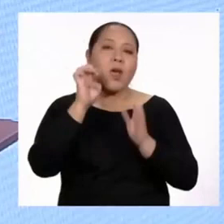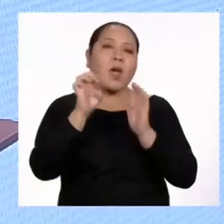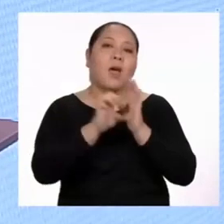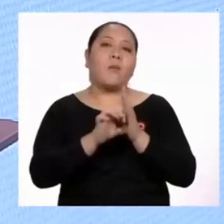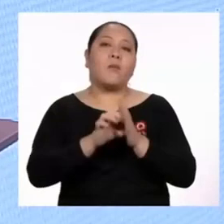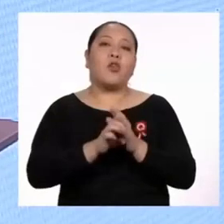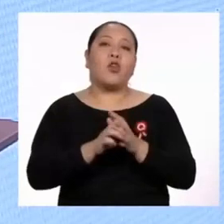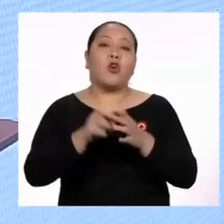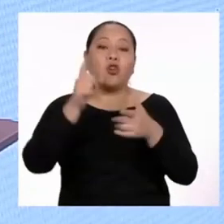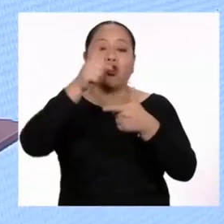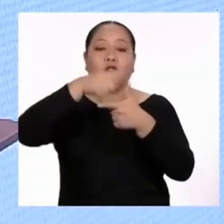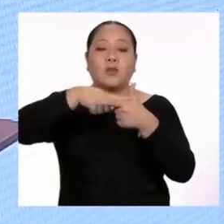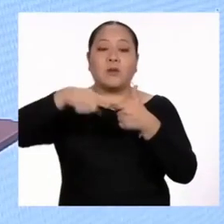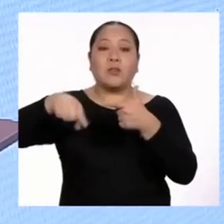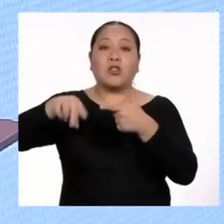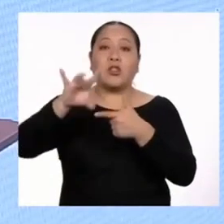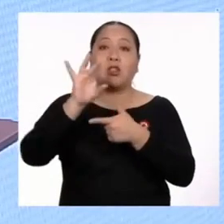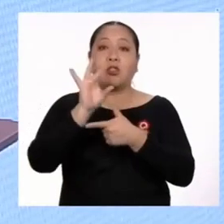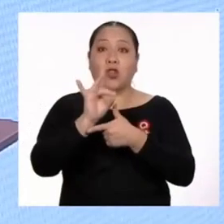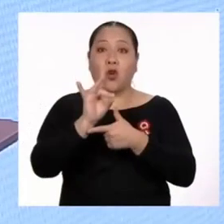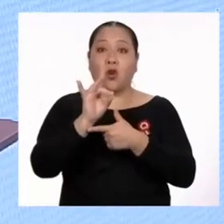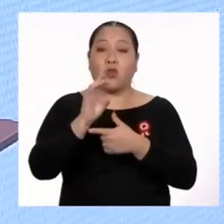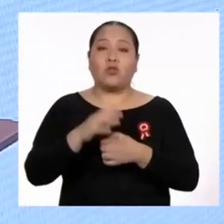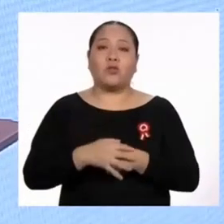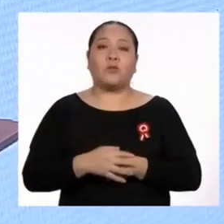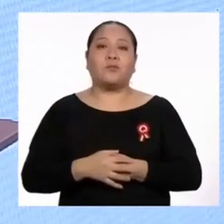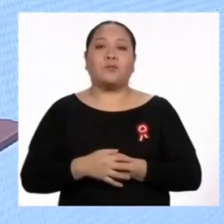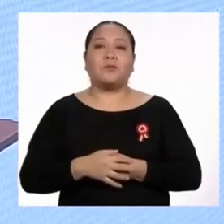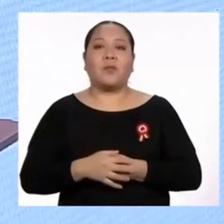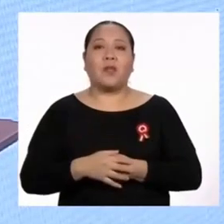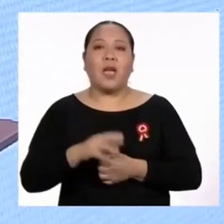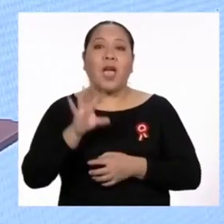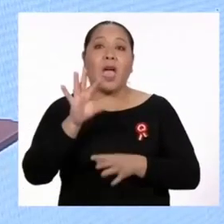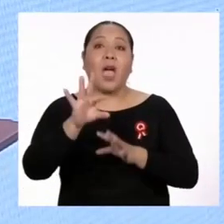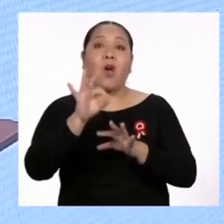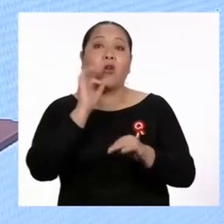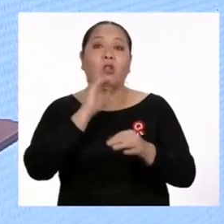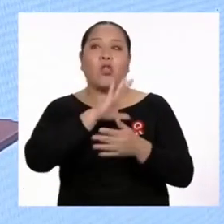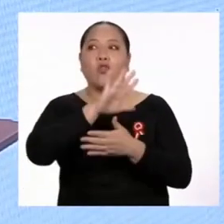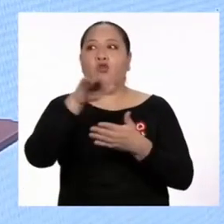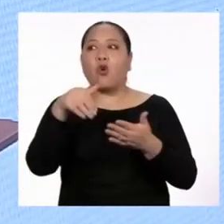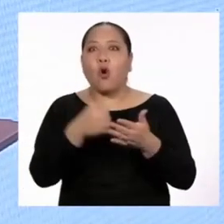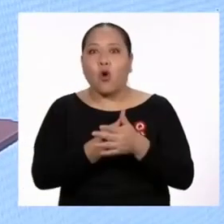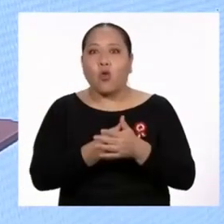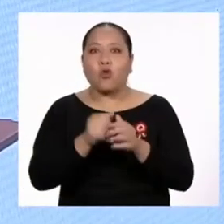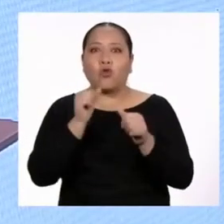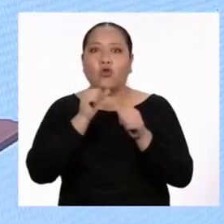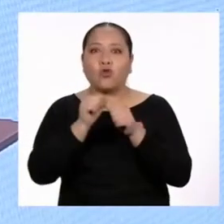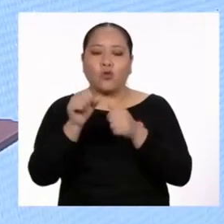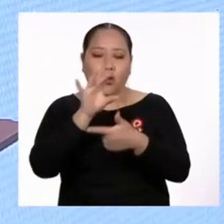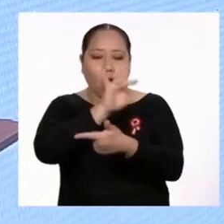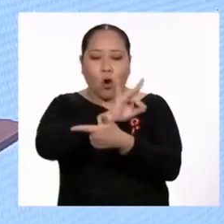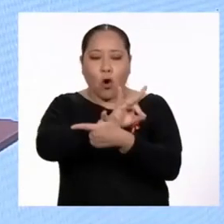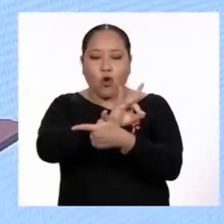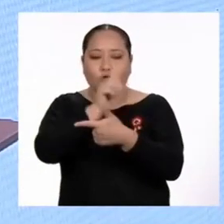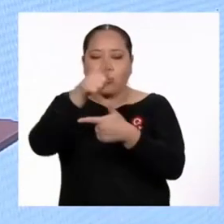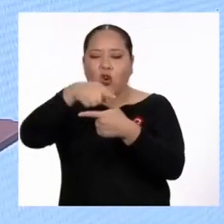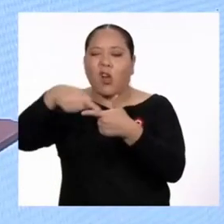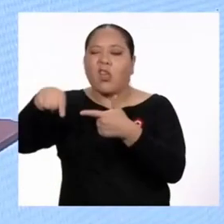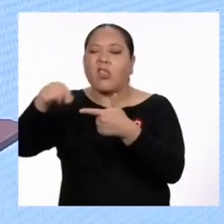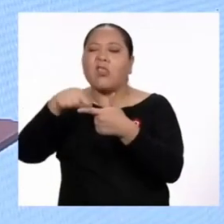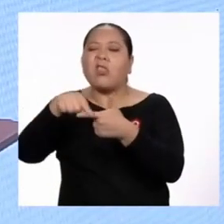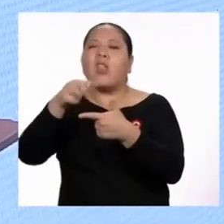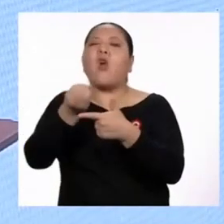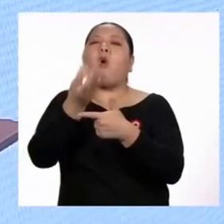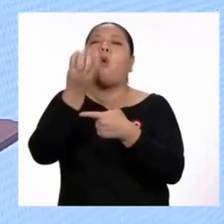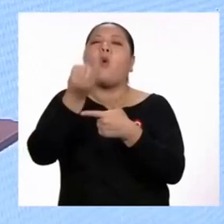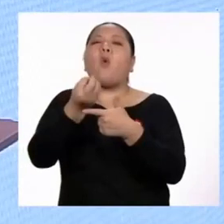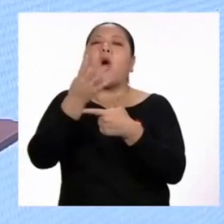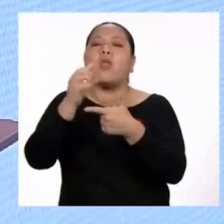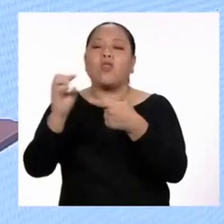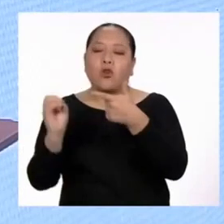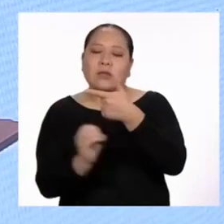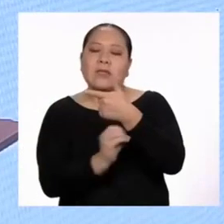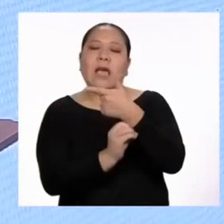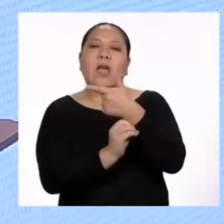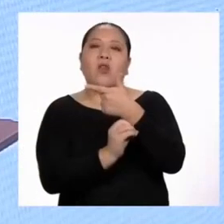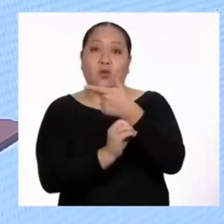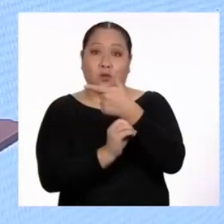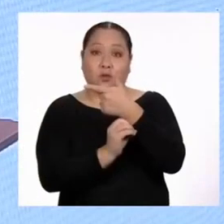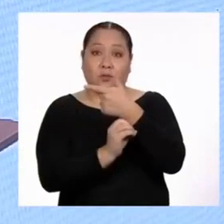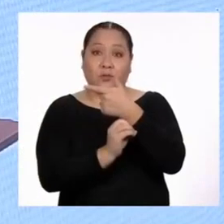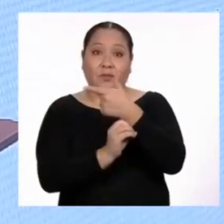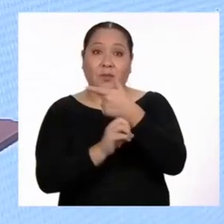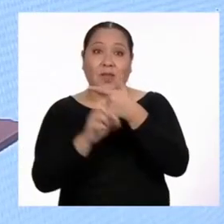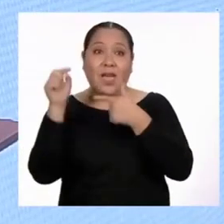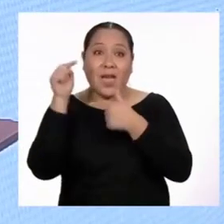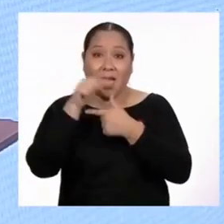ejemplo, tengo que encontrar a todos los números que dividan a 8 y el residuo sea 0.